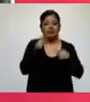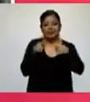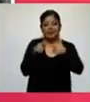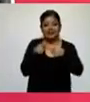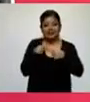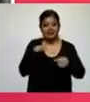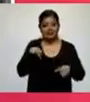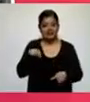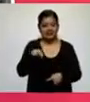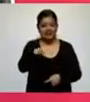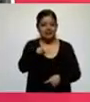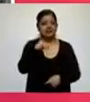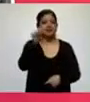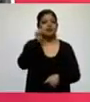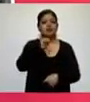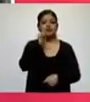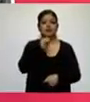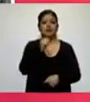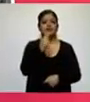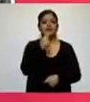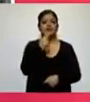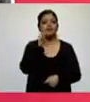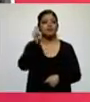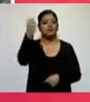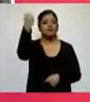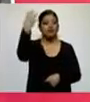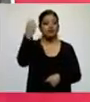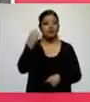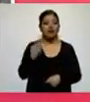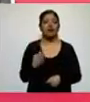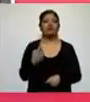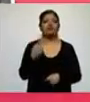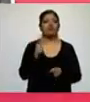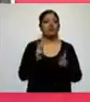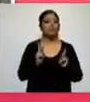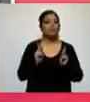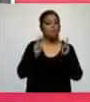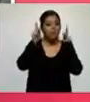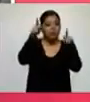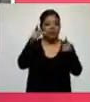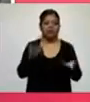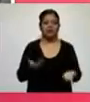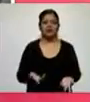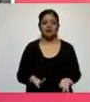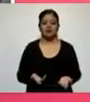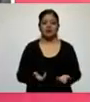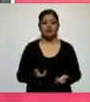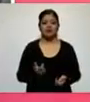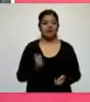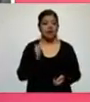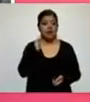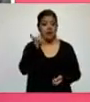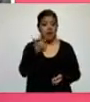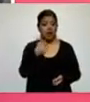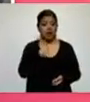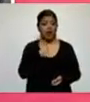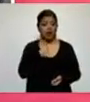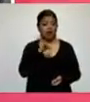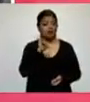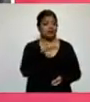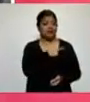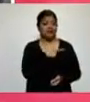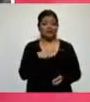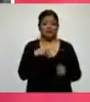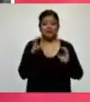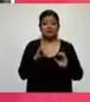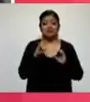esquinas, hacer el uso de las cebras, de los semáforos, de los puentes. Y algo que en lo que yo sí tengo mucho cuidado con